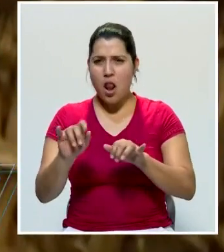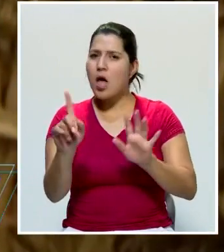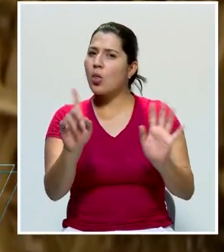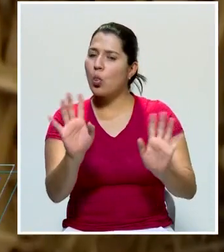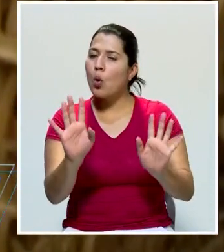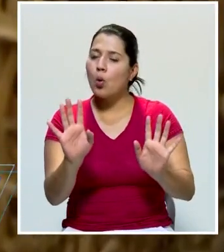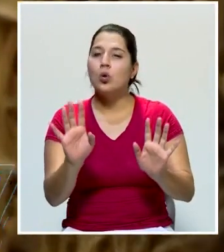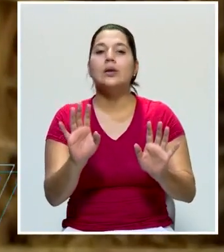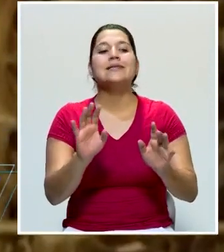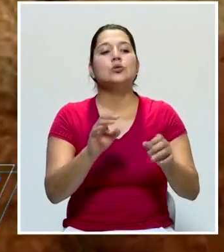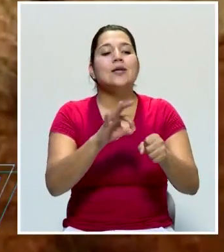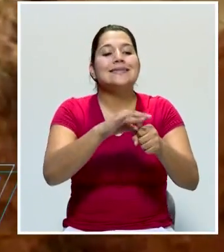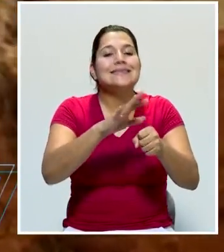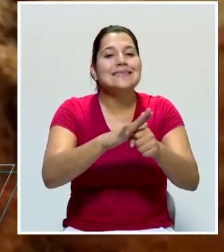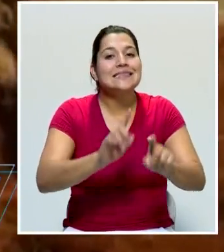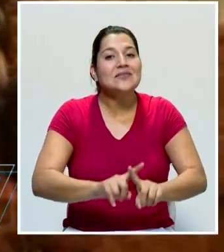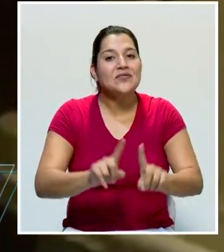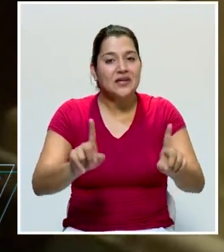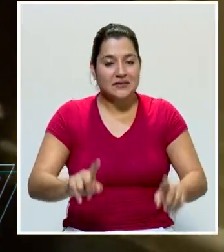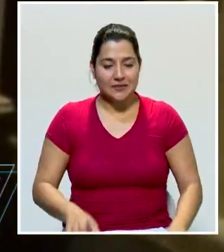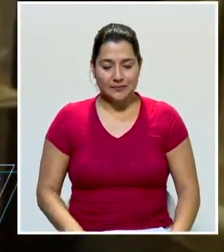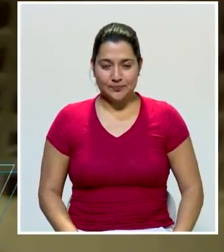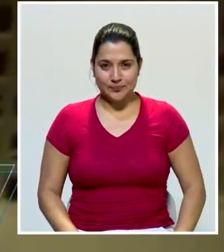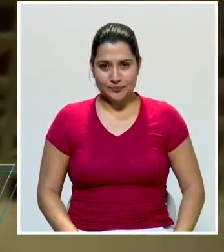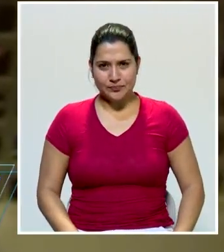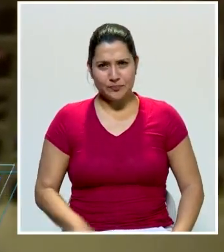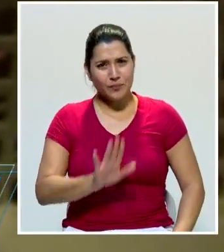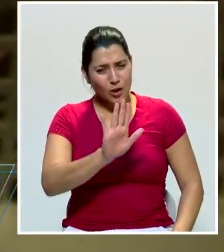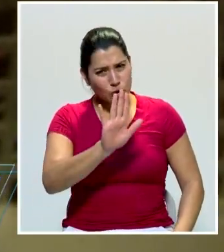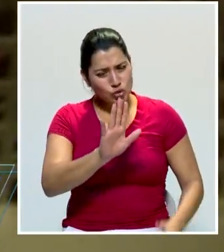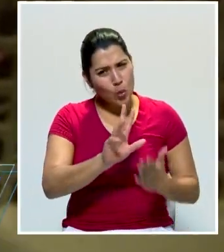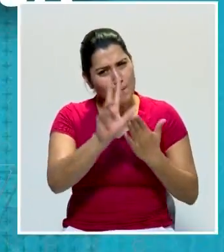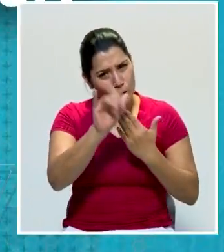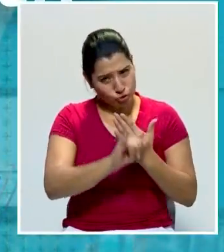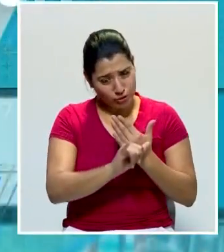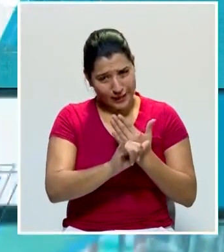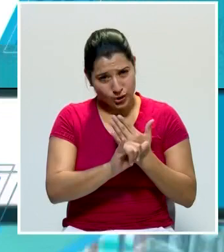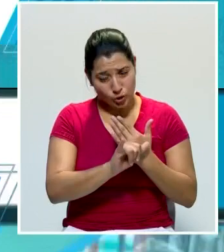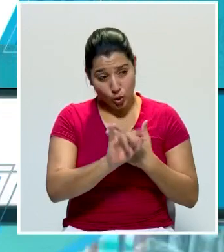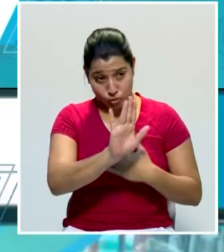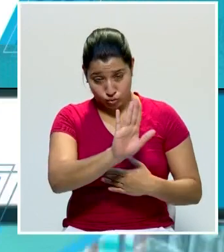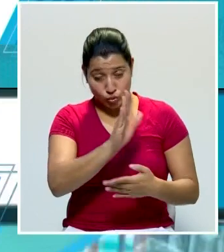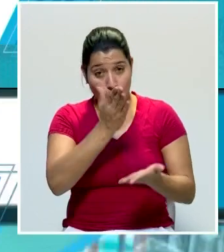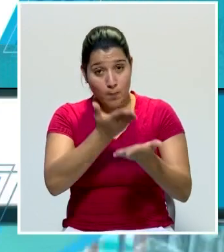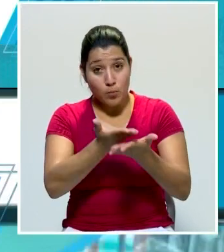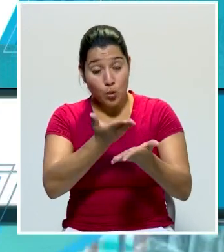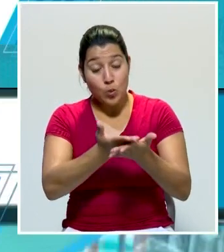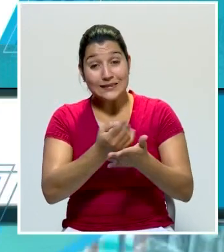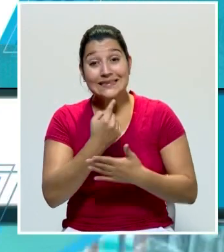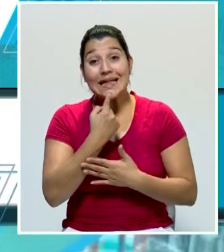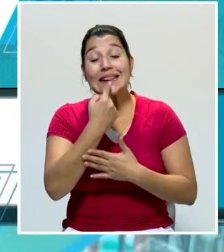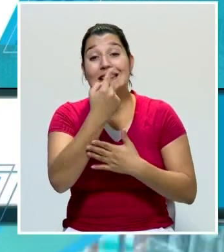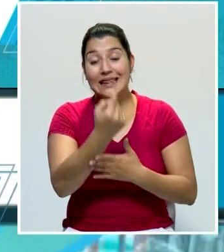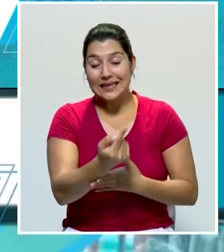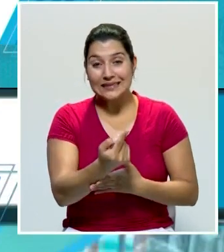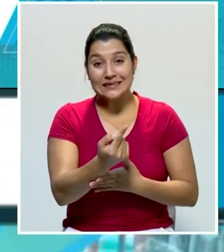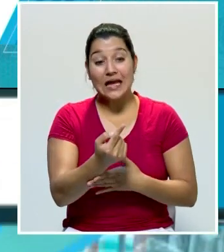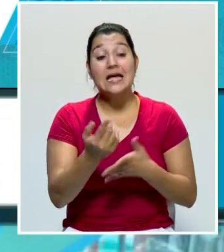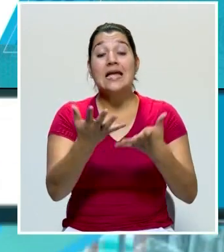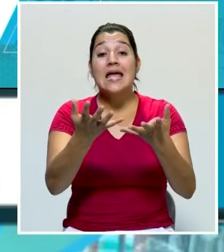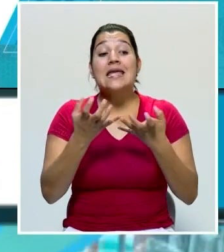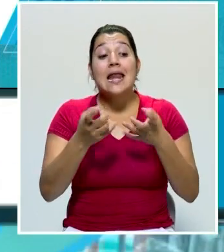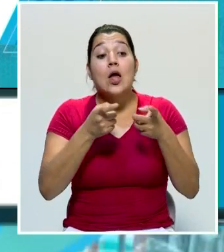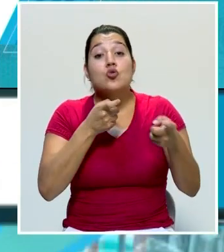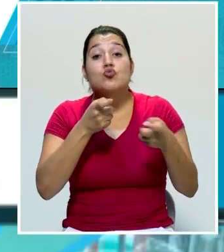invernadero. Doña Zoila, su proyecto, el que usted planteó, dice en el texto que pretende